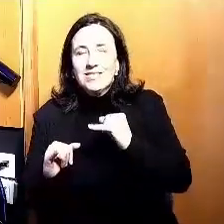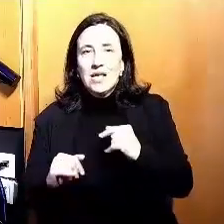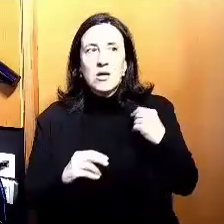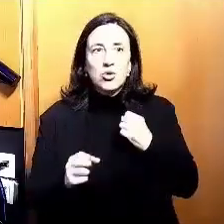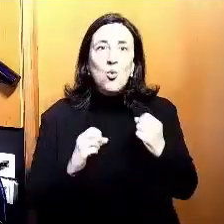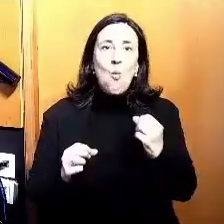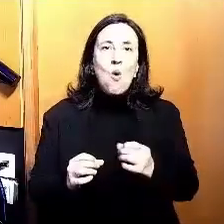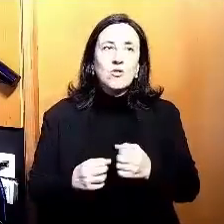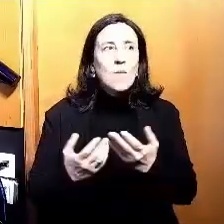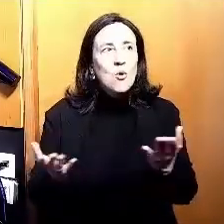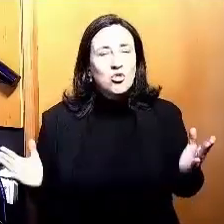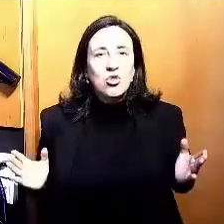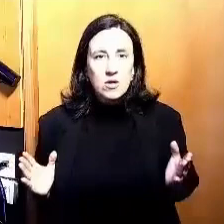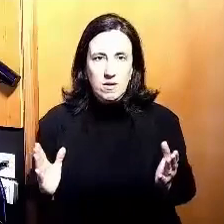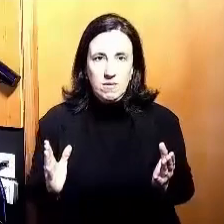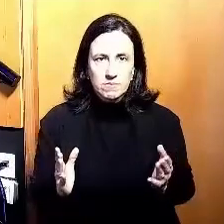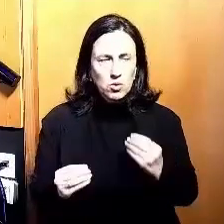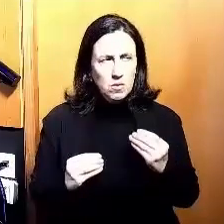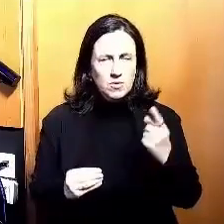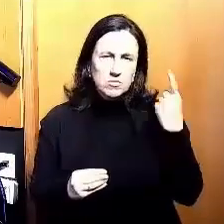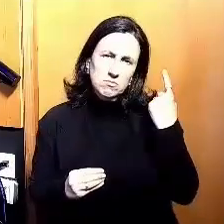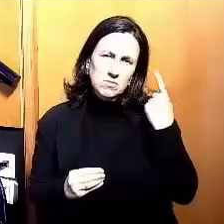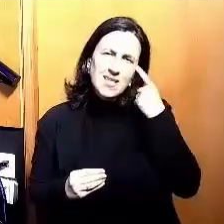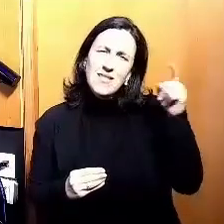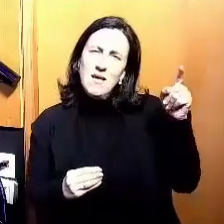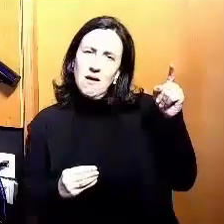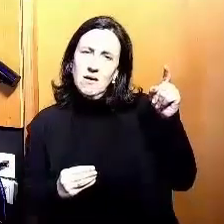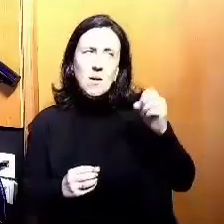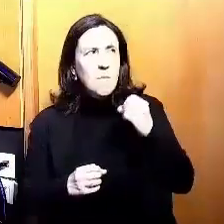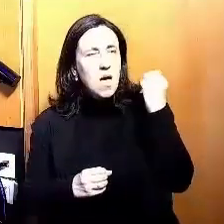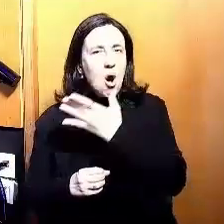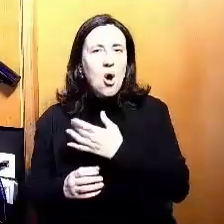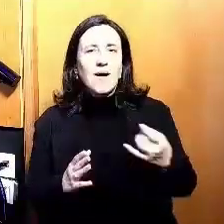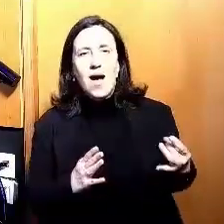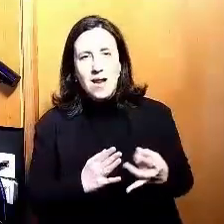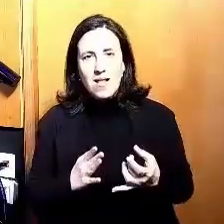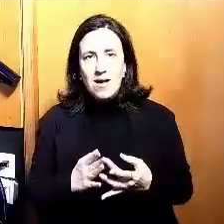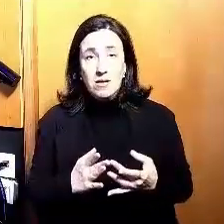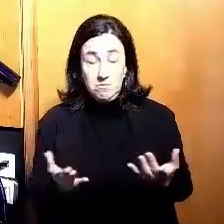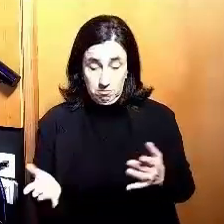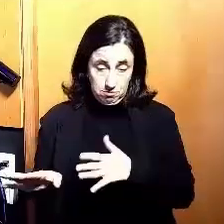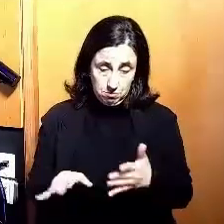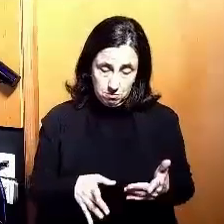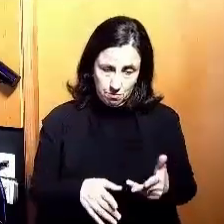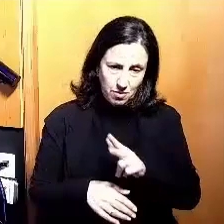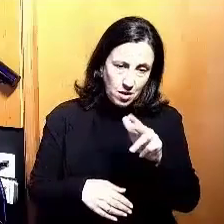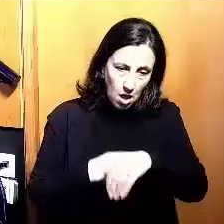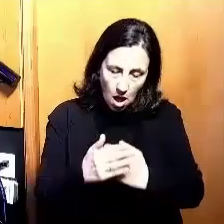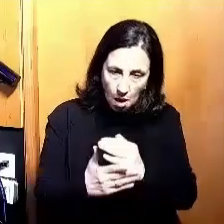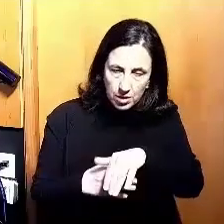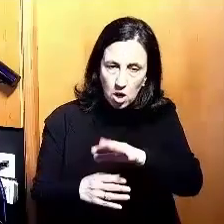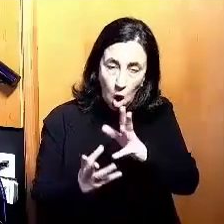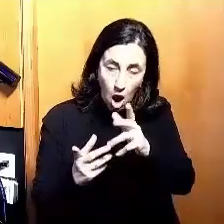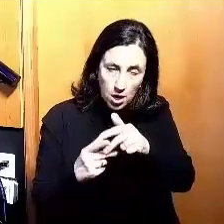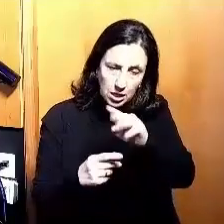llevaba a abrir datos, ¿qué pasó con esa visión de que esto era mayor eficiencia a estar a las 3 de la mañana acomodando un Excel